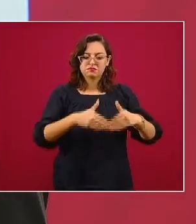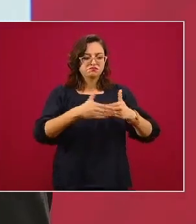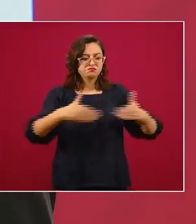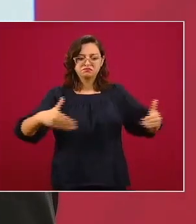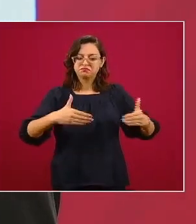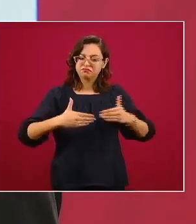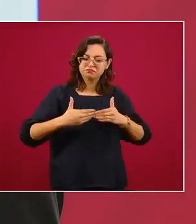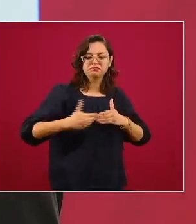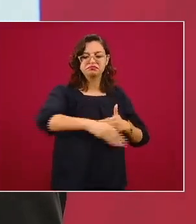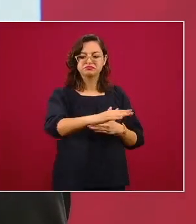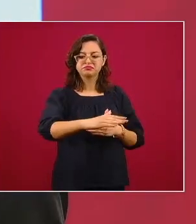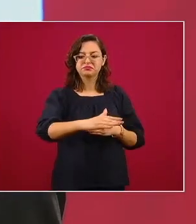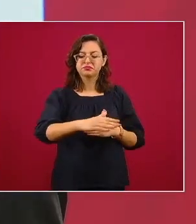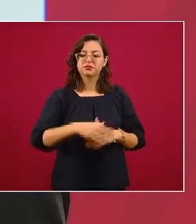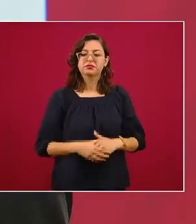la mañanera del